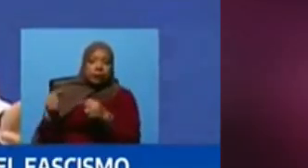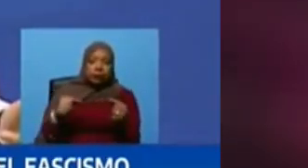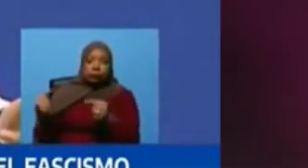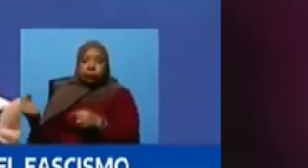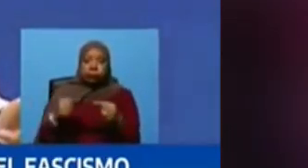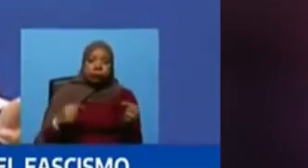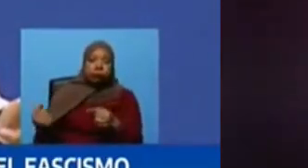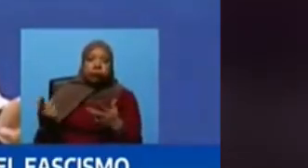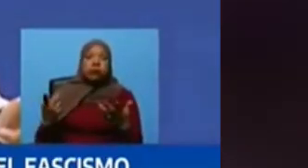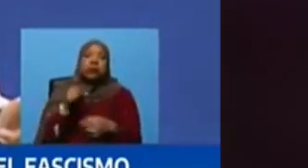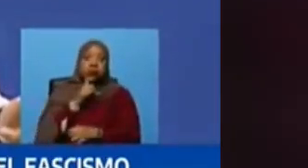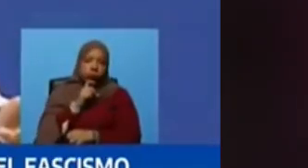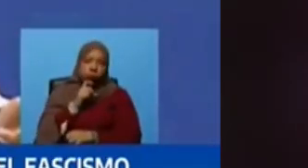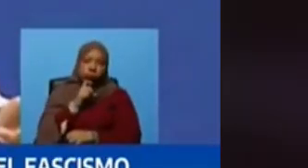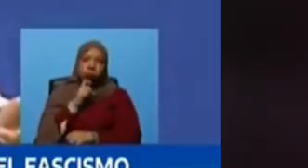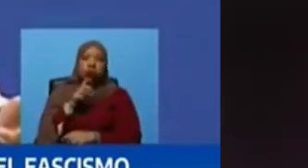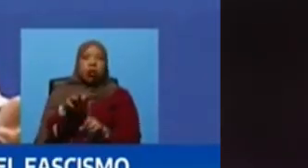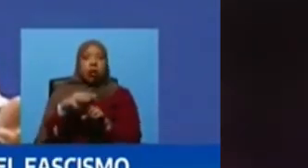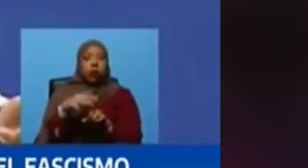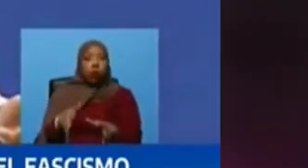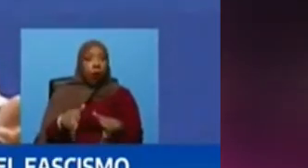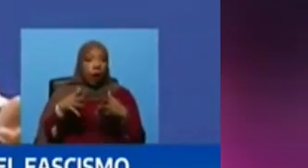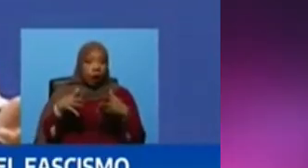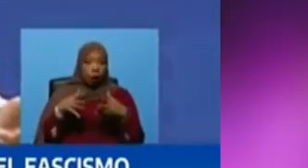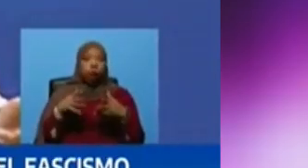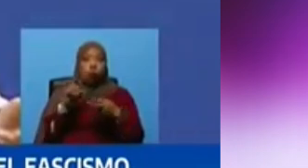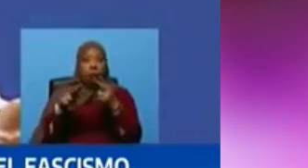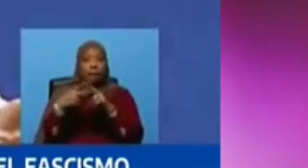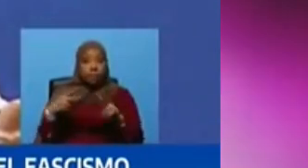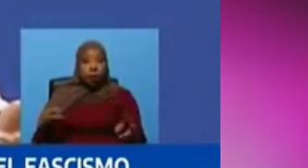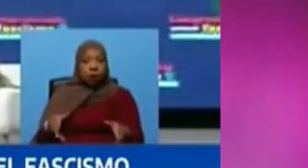Si se hubiera ganado la batalla de la República y de la paz,